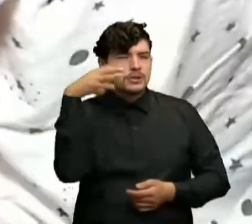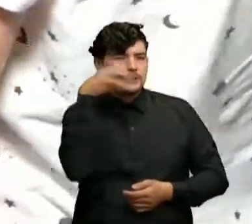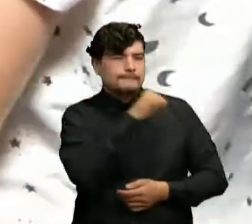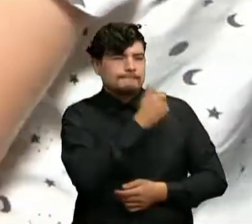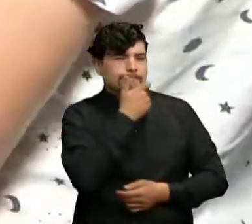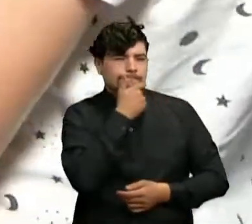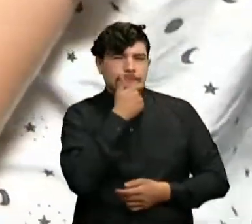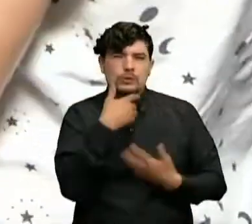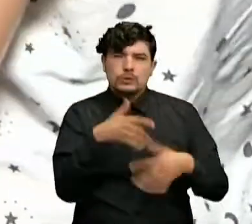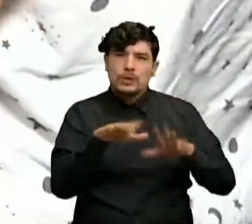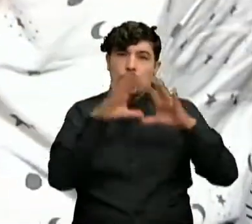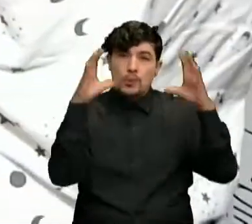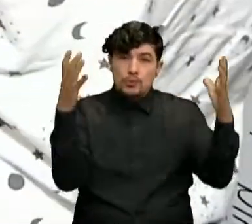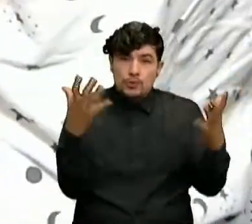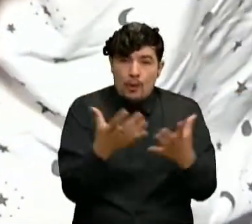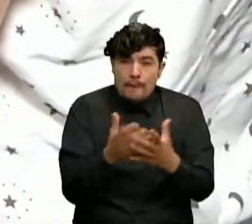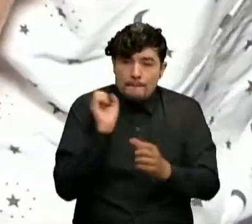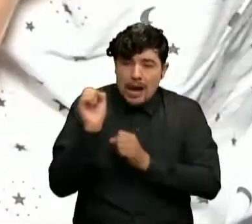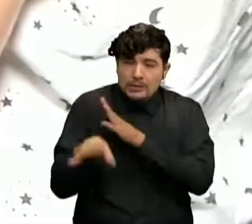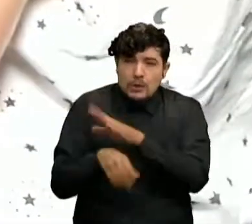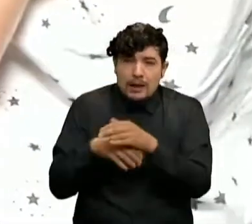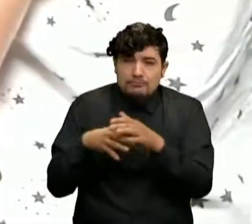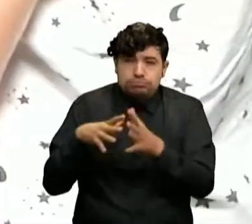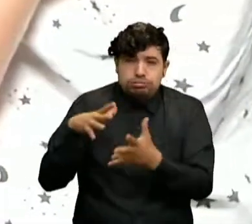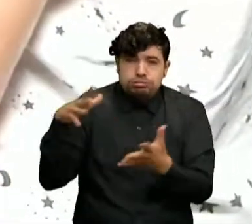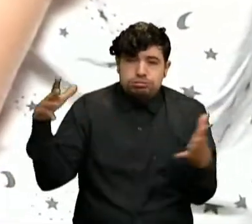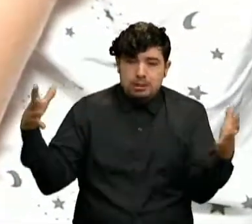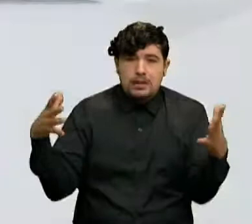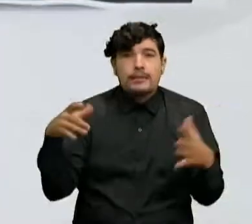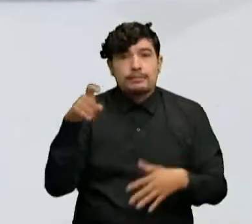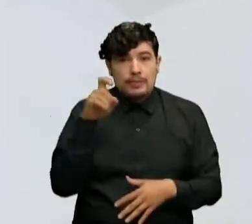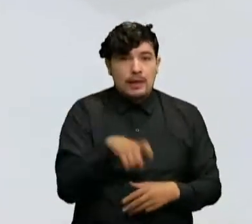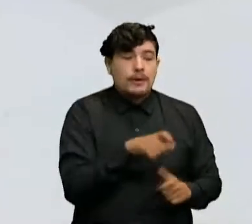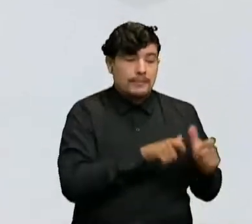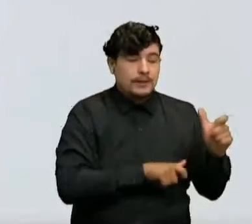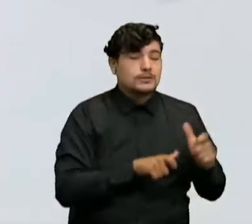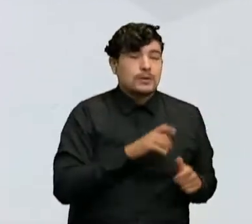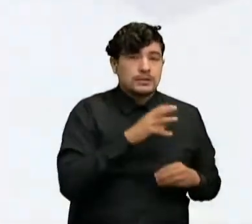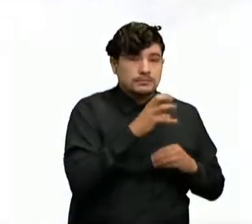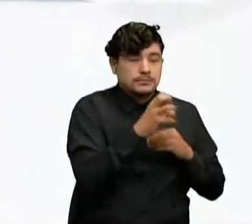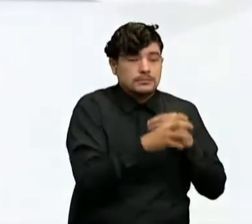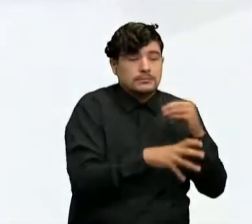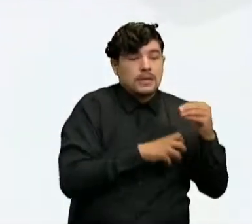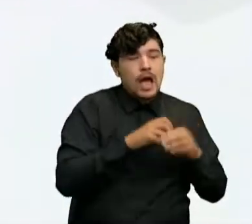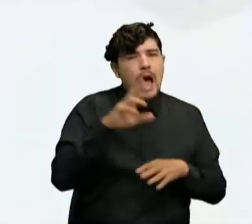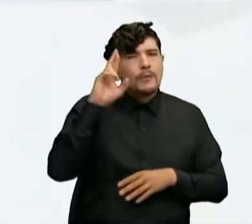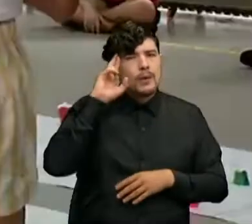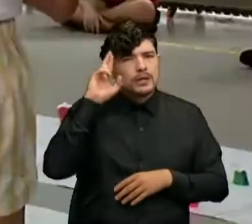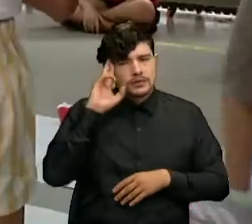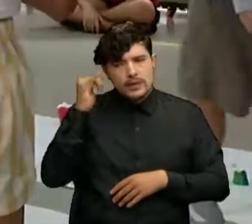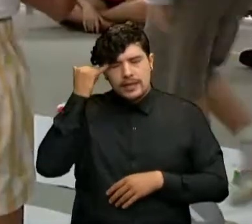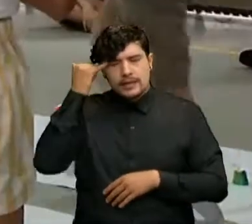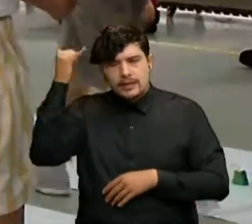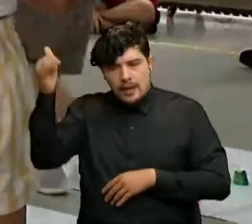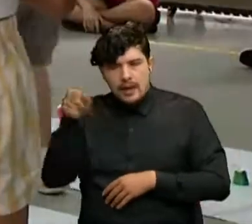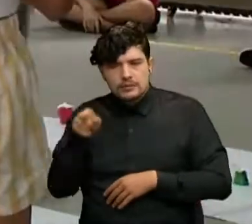en el mundo y uno tenía que reciclar y empezamos a hacer estos robots